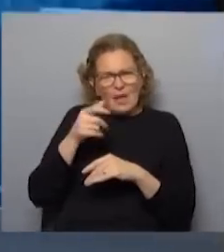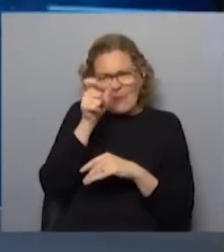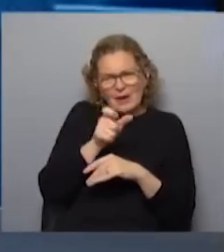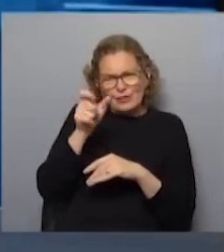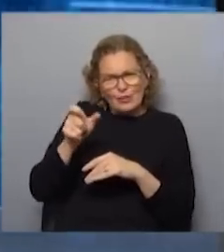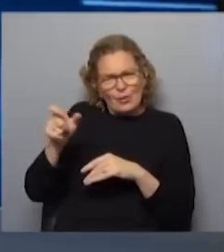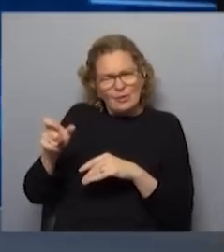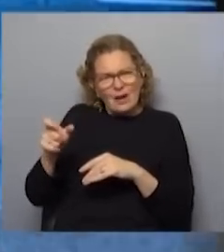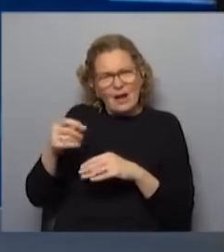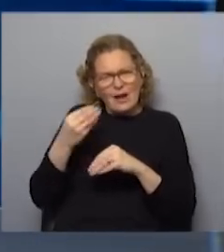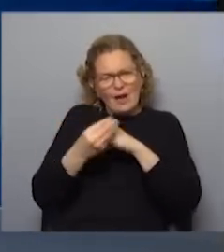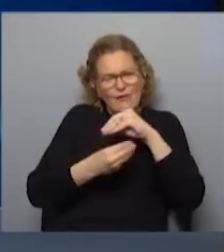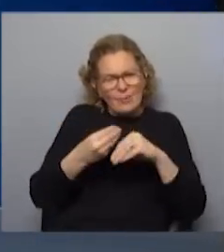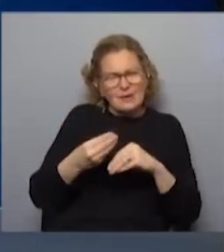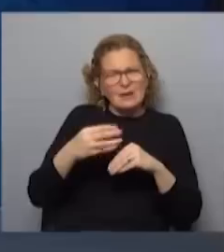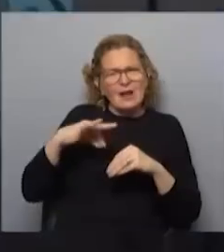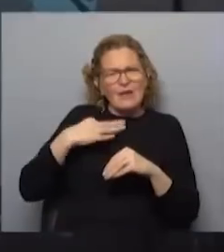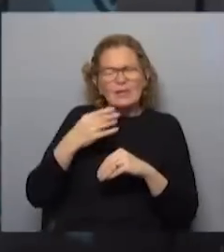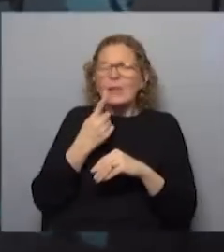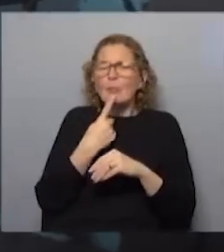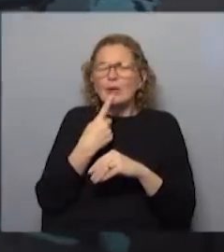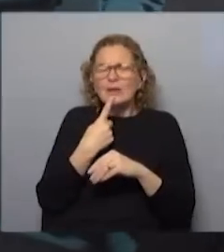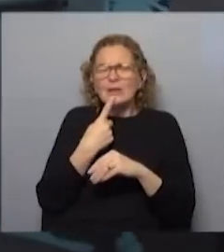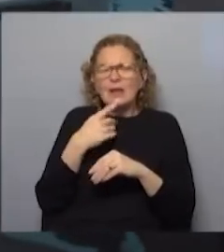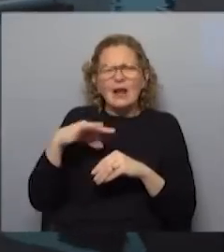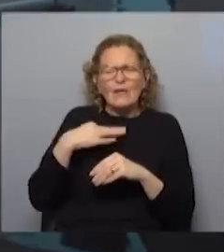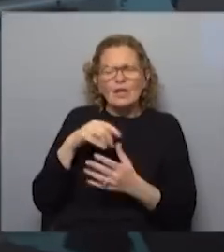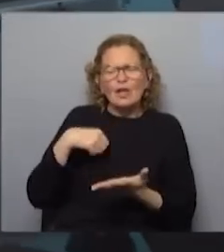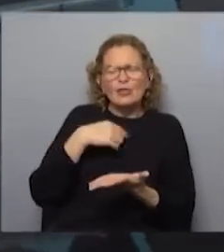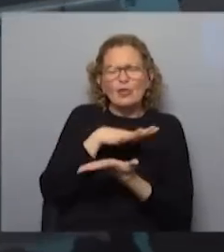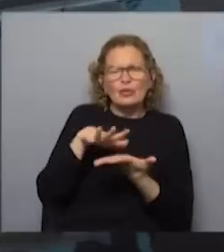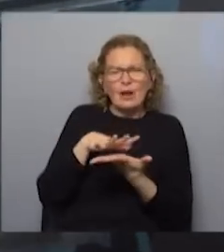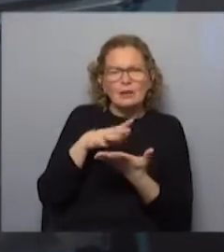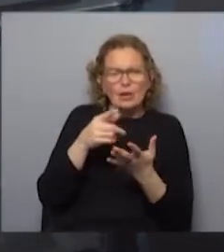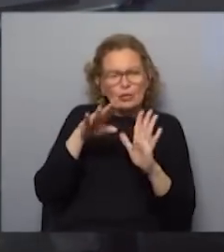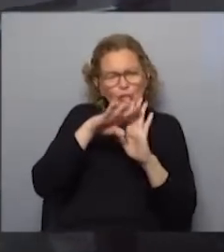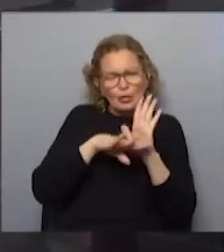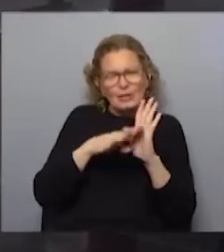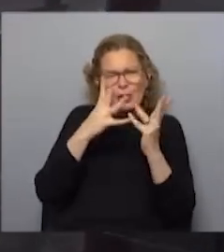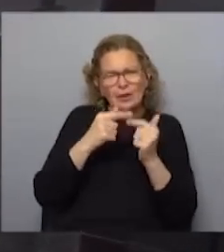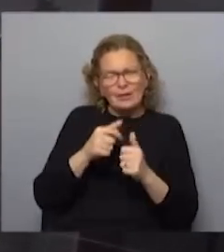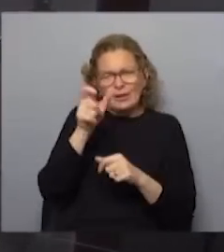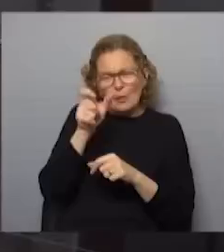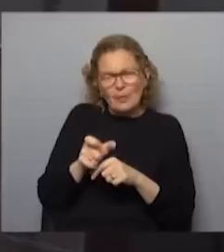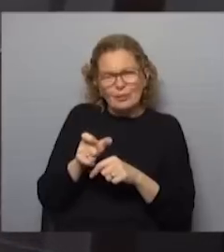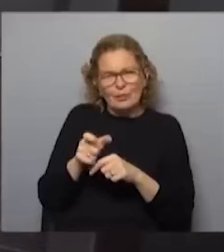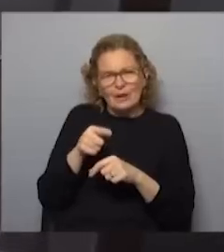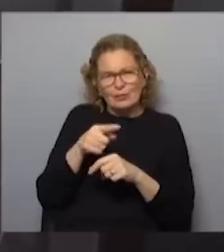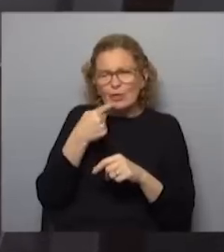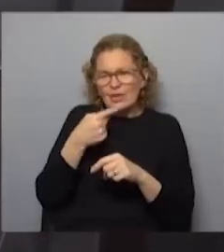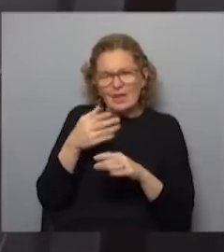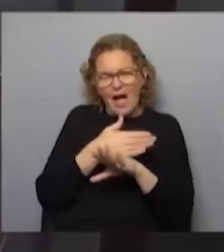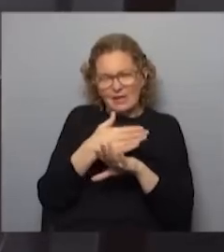en la vida familiar en la vida política en la vida social de todas estas organizaciones y personas que yo